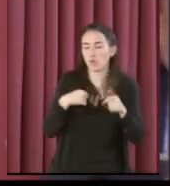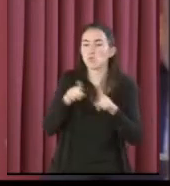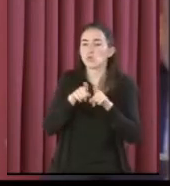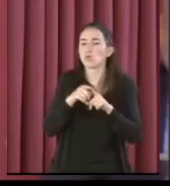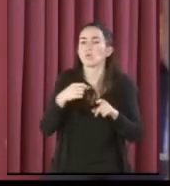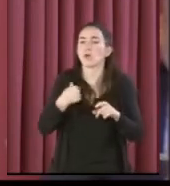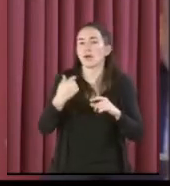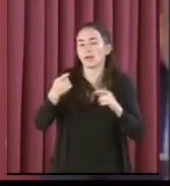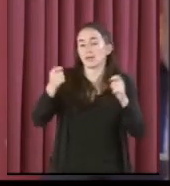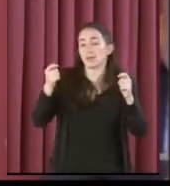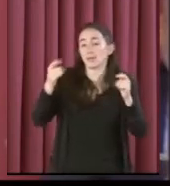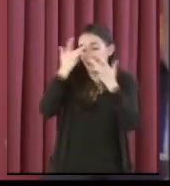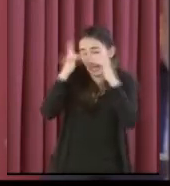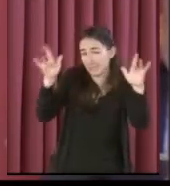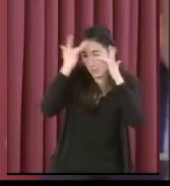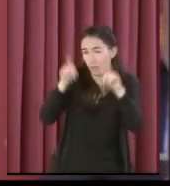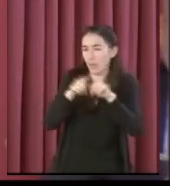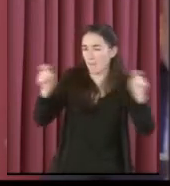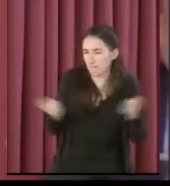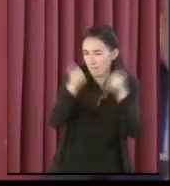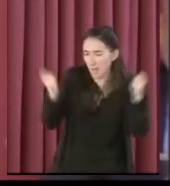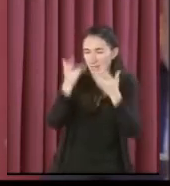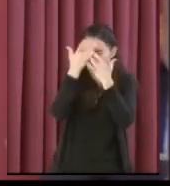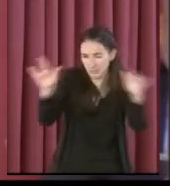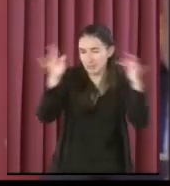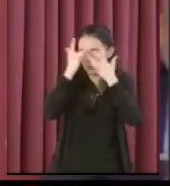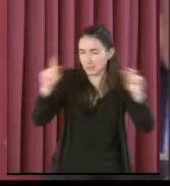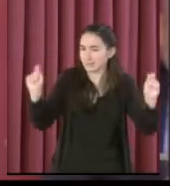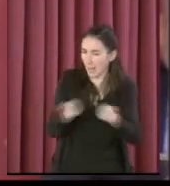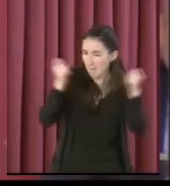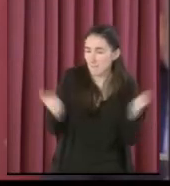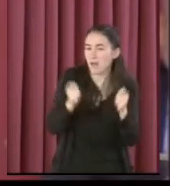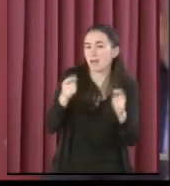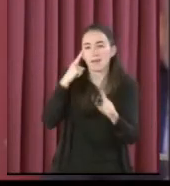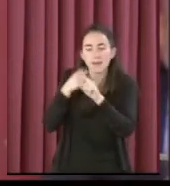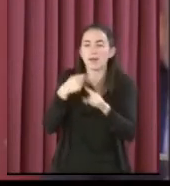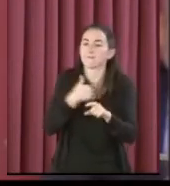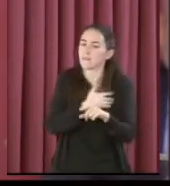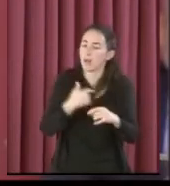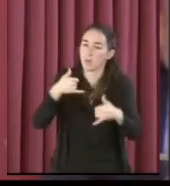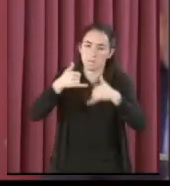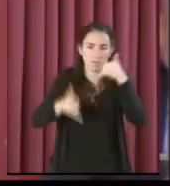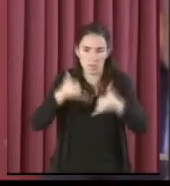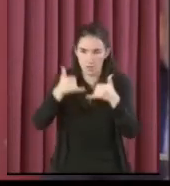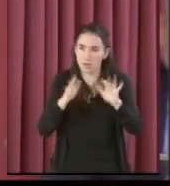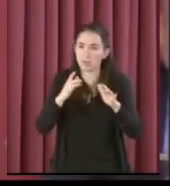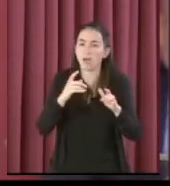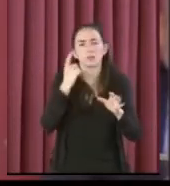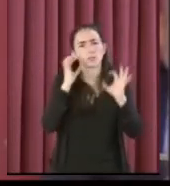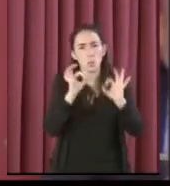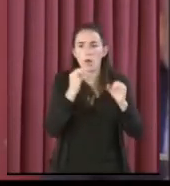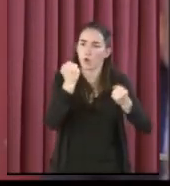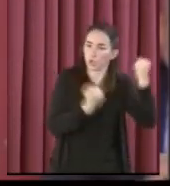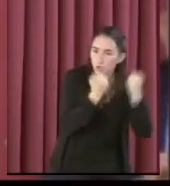de seguridad vial. Estamos mejorando las calles logroñesas como vía para mejorar el tráfico y la seguridad. En resumidas cuentas,